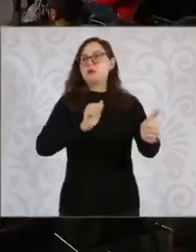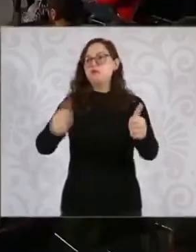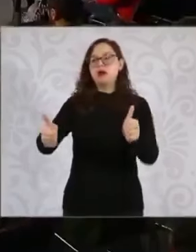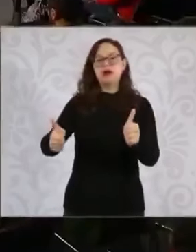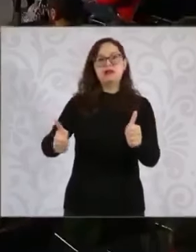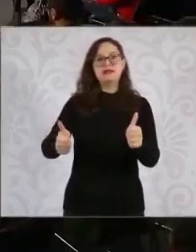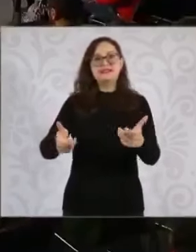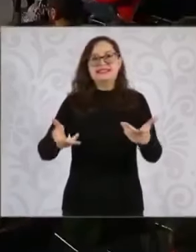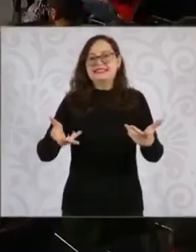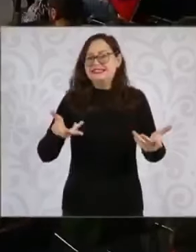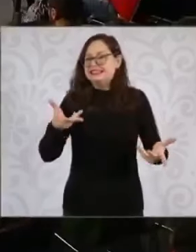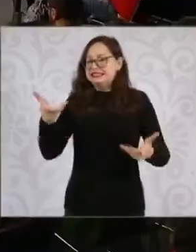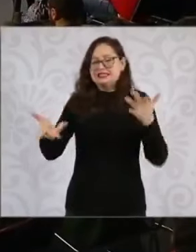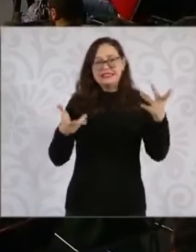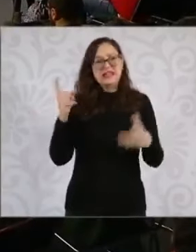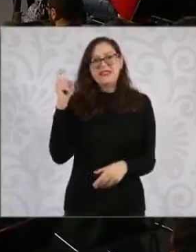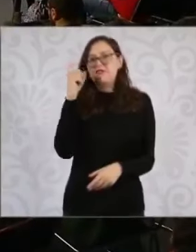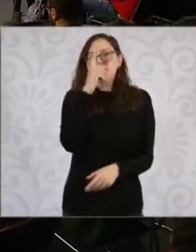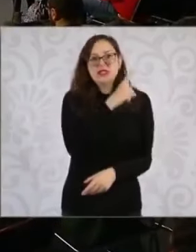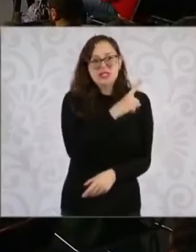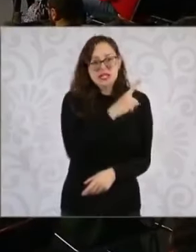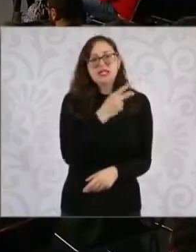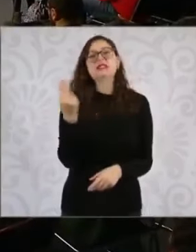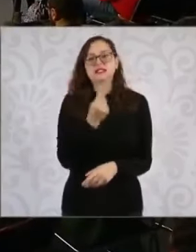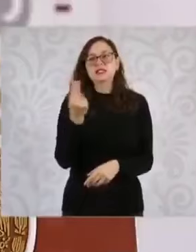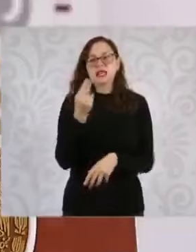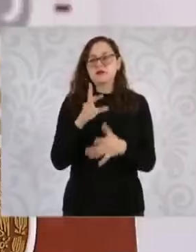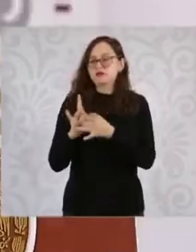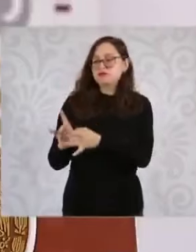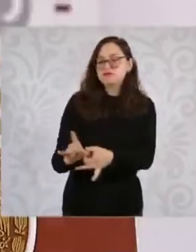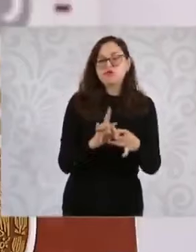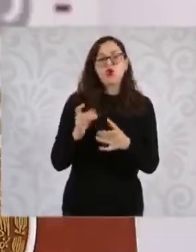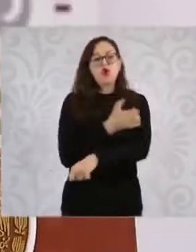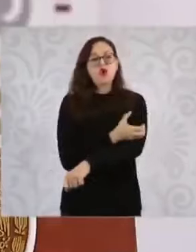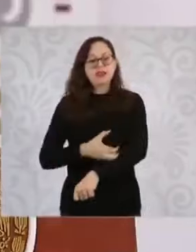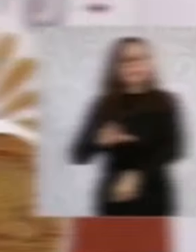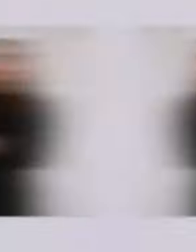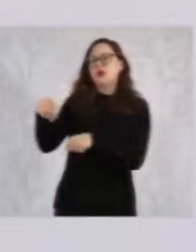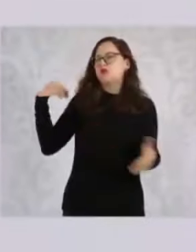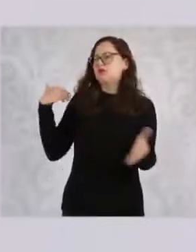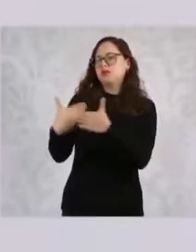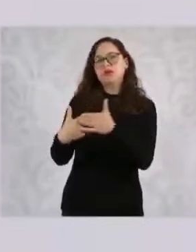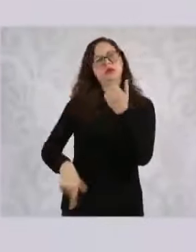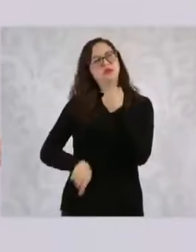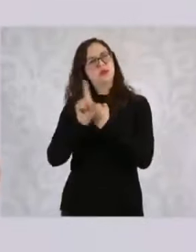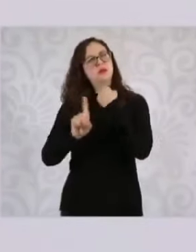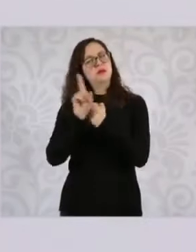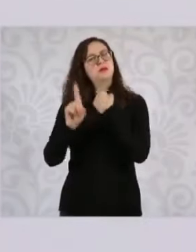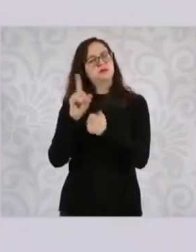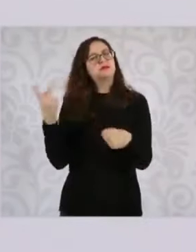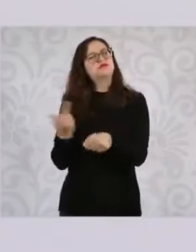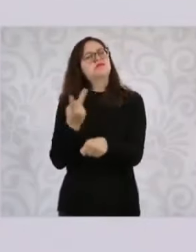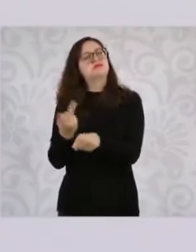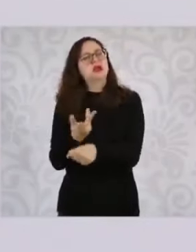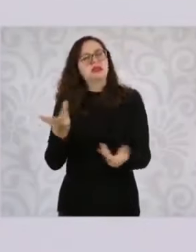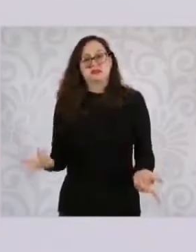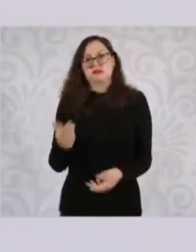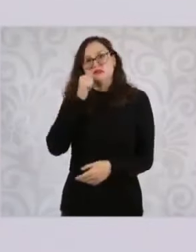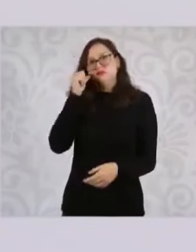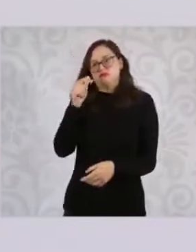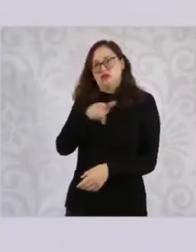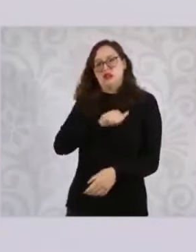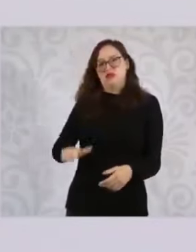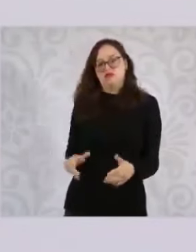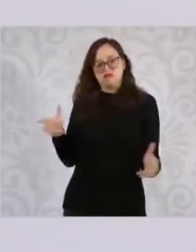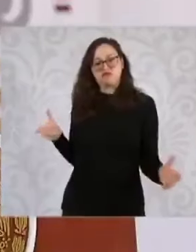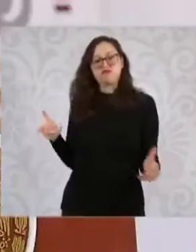presencia de inteligencia e investigación, además de que se analiza si este caso pasará a la FGR. Chilpancingo, el municipio, no